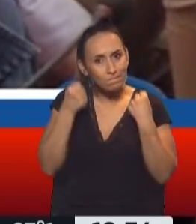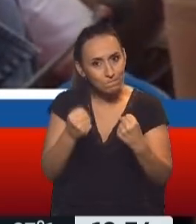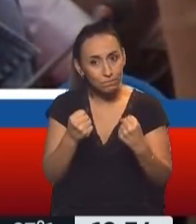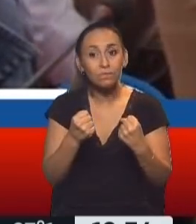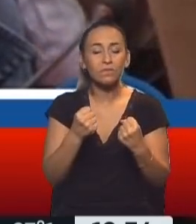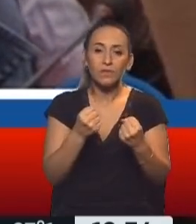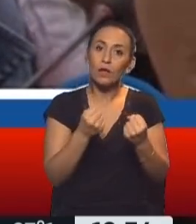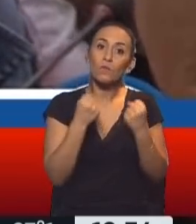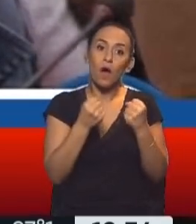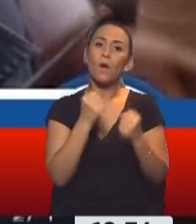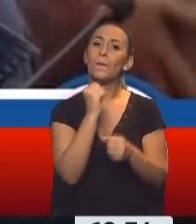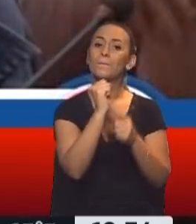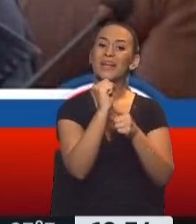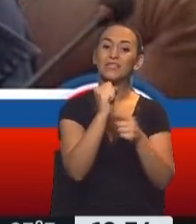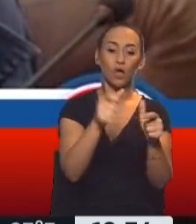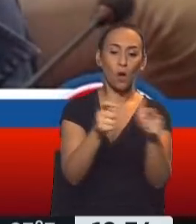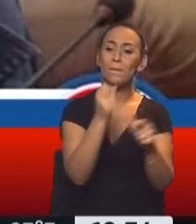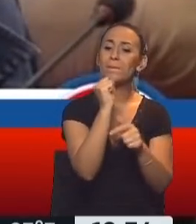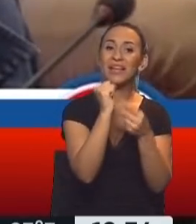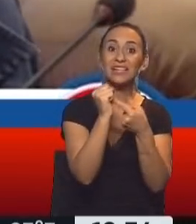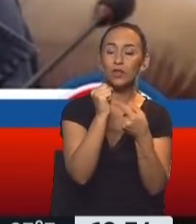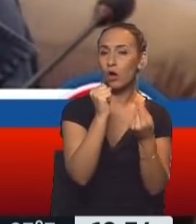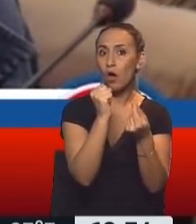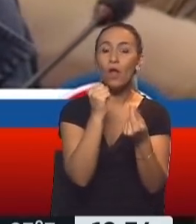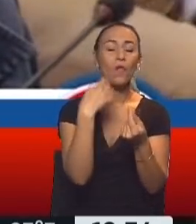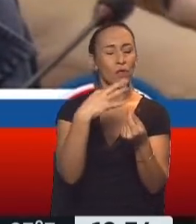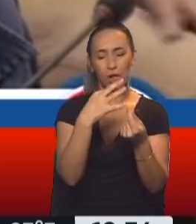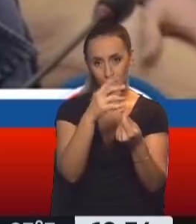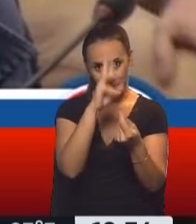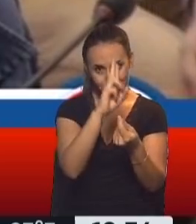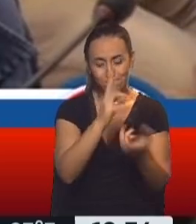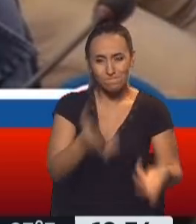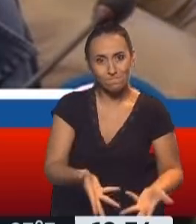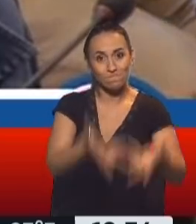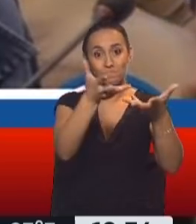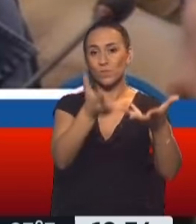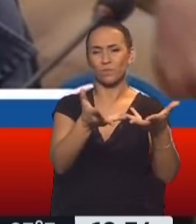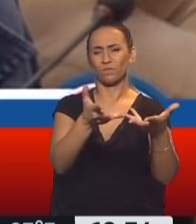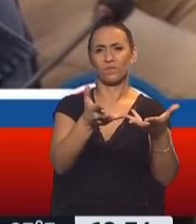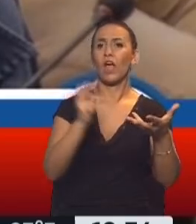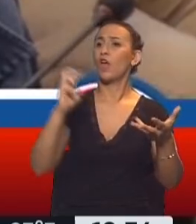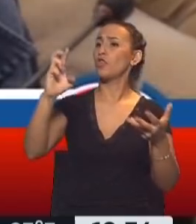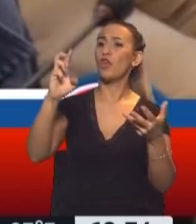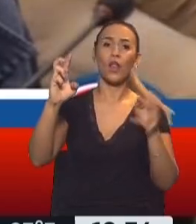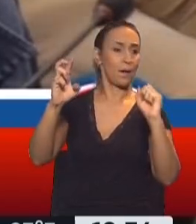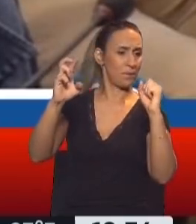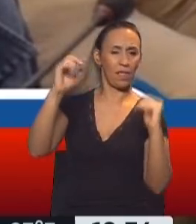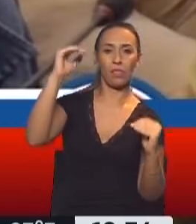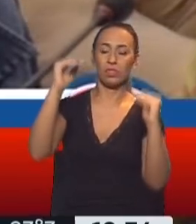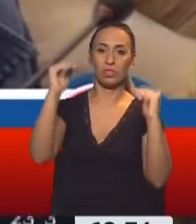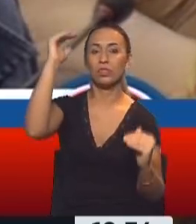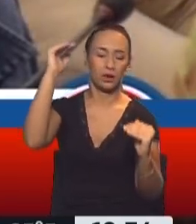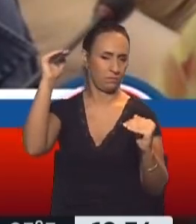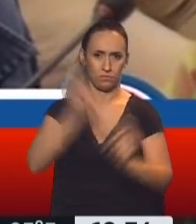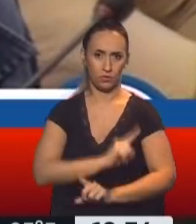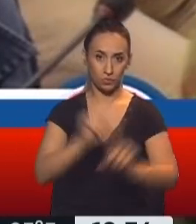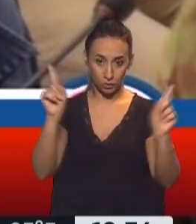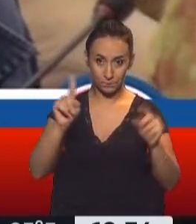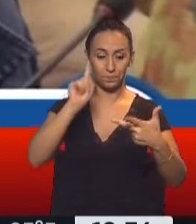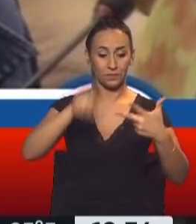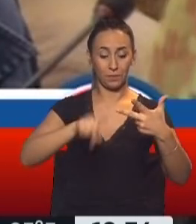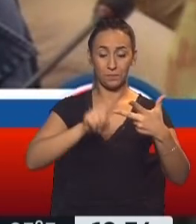moneda y de esta manera descartó de plano que haya una devaluación del peso ante el dólar. Aseguró el ministro de